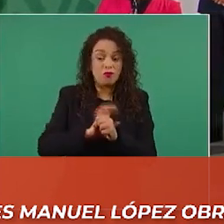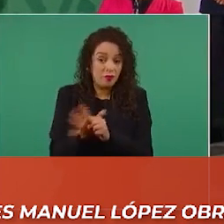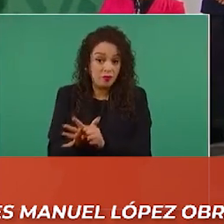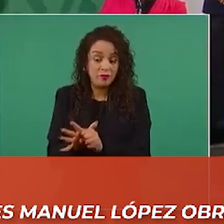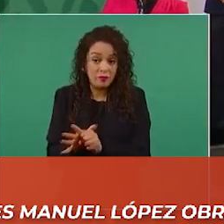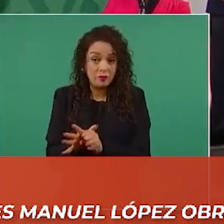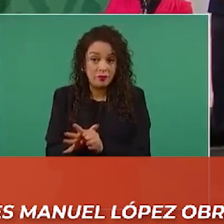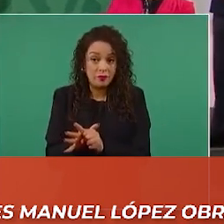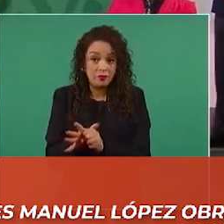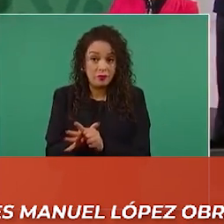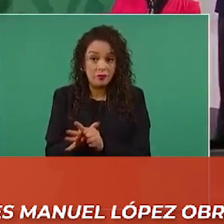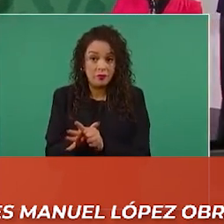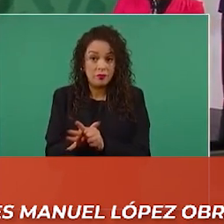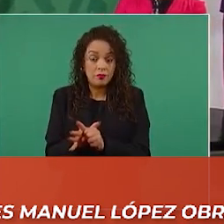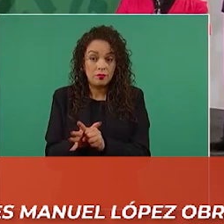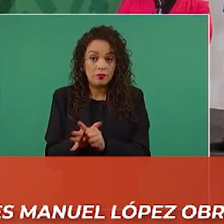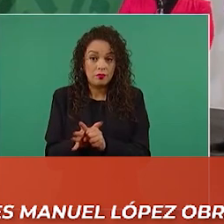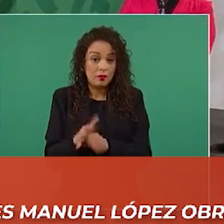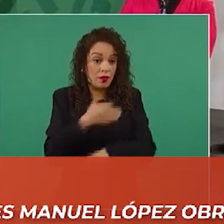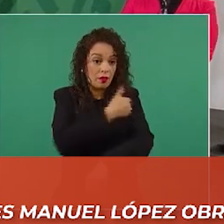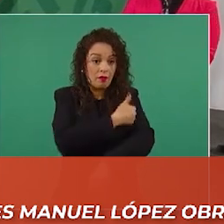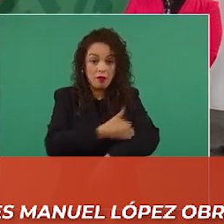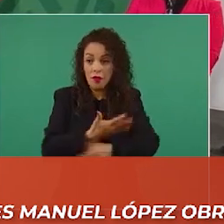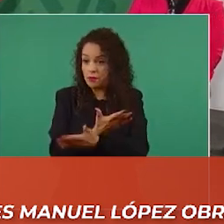Y desde luego abrazando a sus familiares.